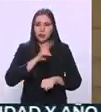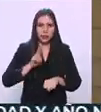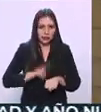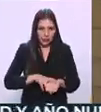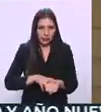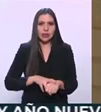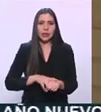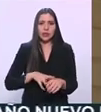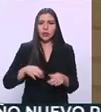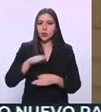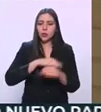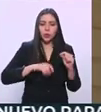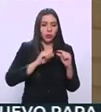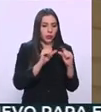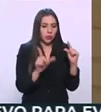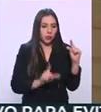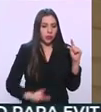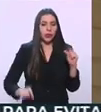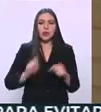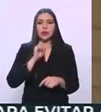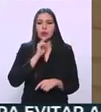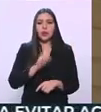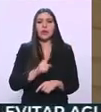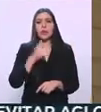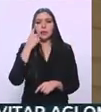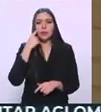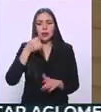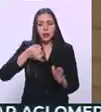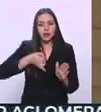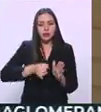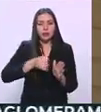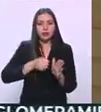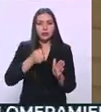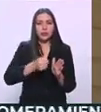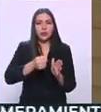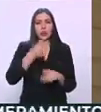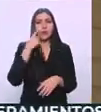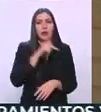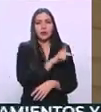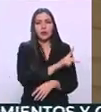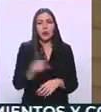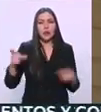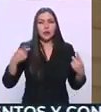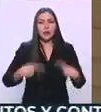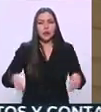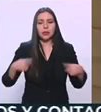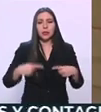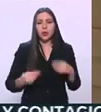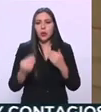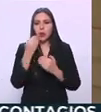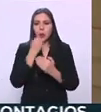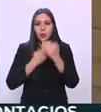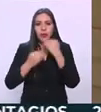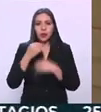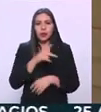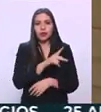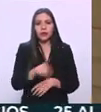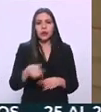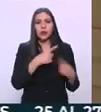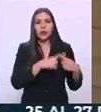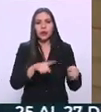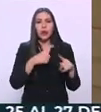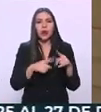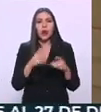luego excluir de la agricultura y de la mesa de las mexicanas, de los mexicanos, este tipo